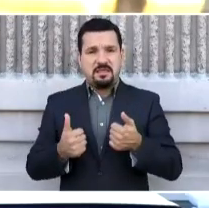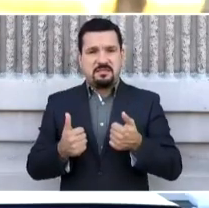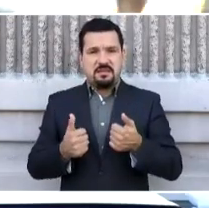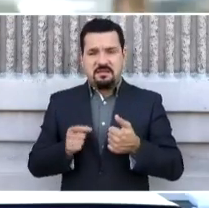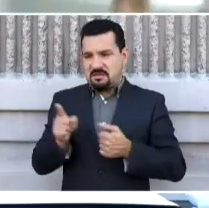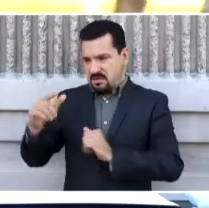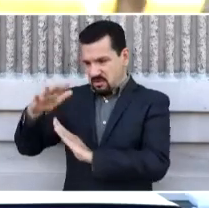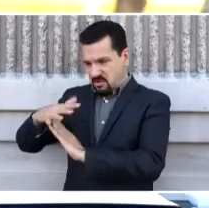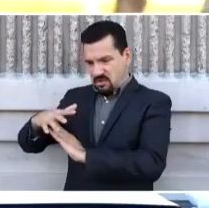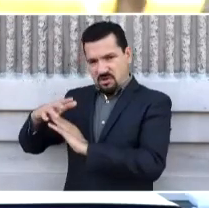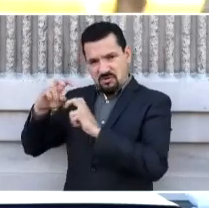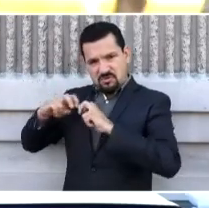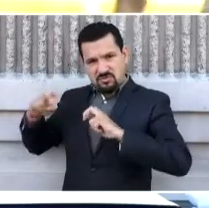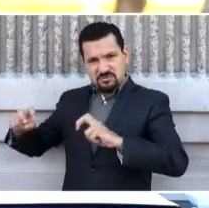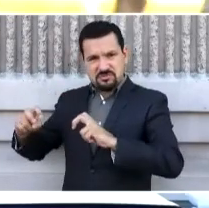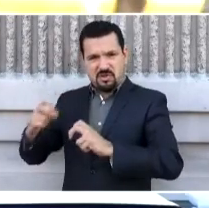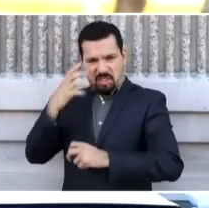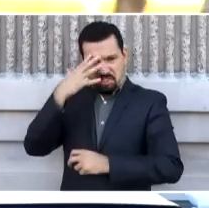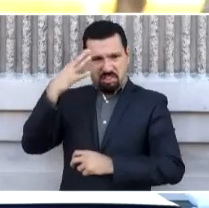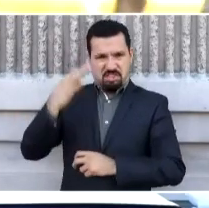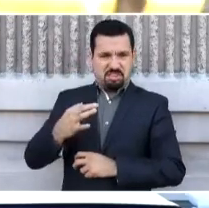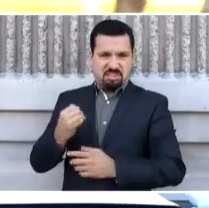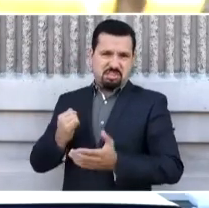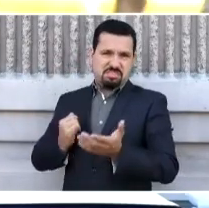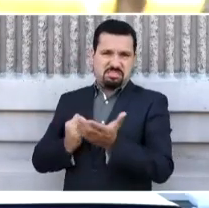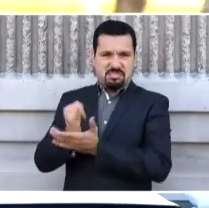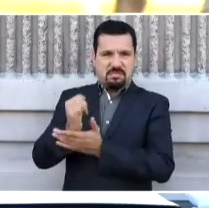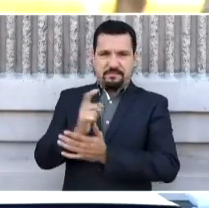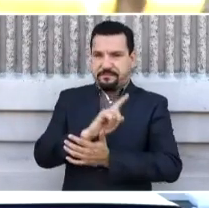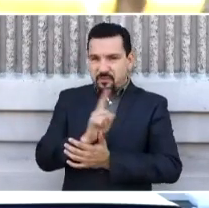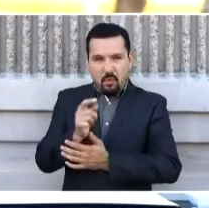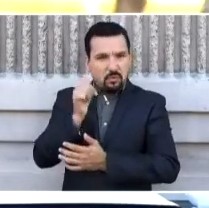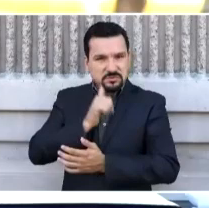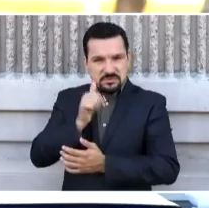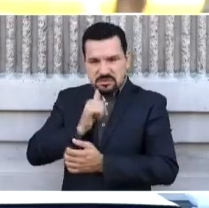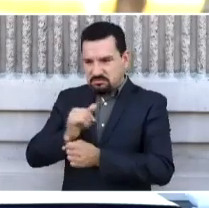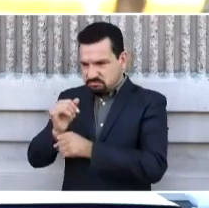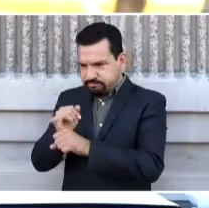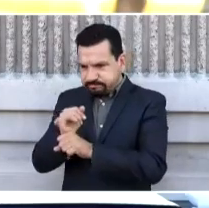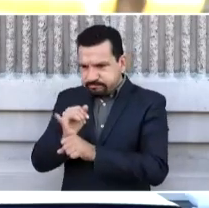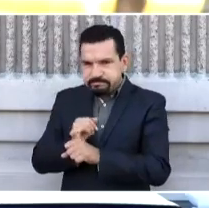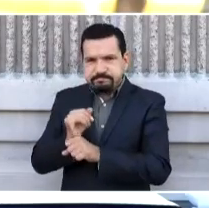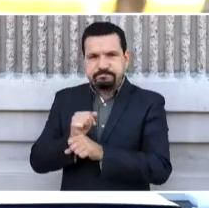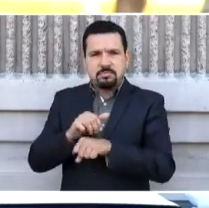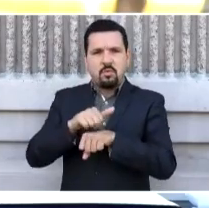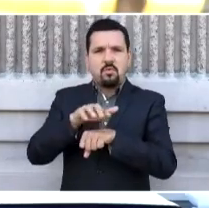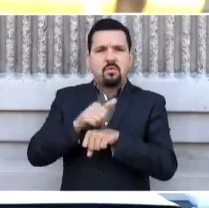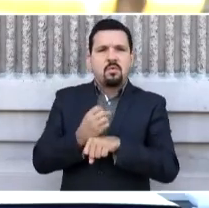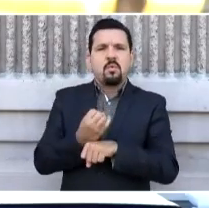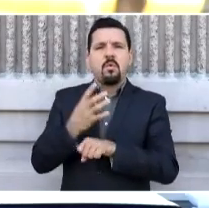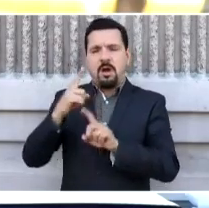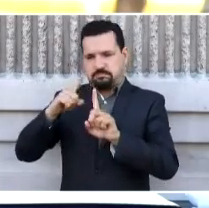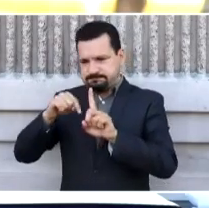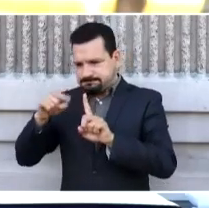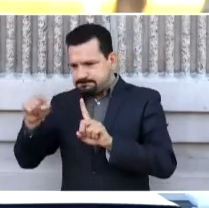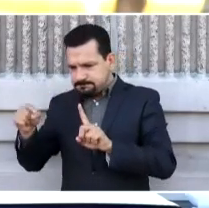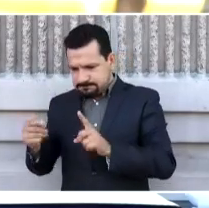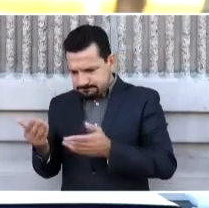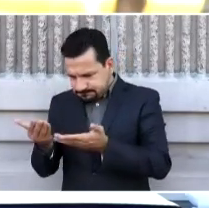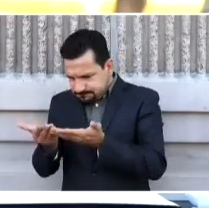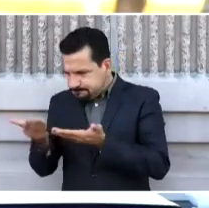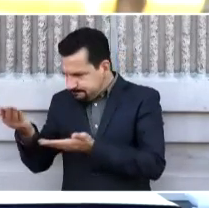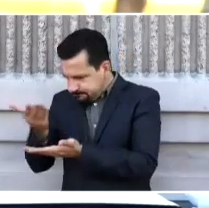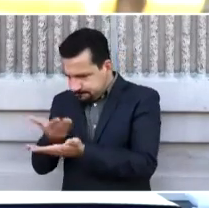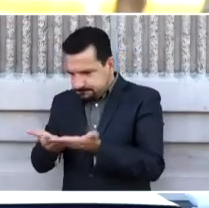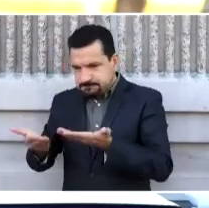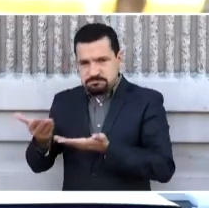toma decisiones, digamos, de forma arbitraria. Siempre se ha alimentado de datos que, además, ya he dicho, son generados